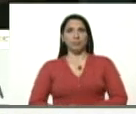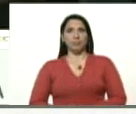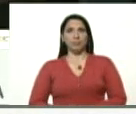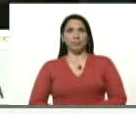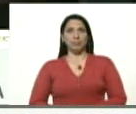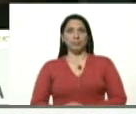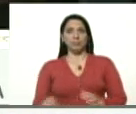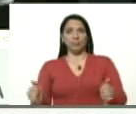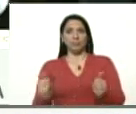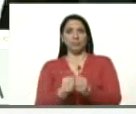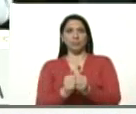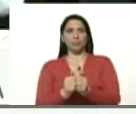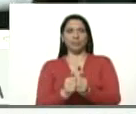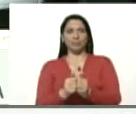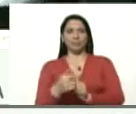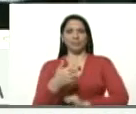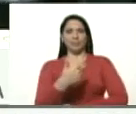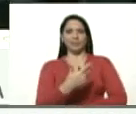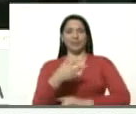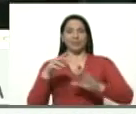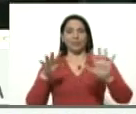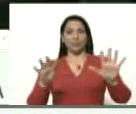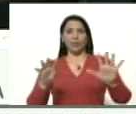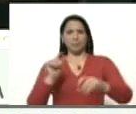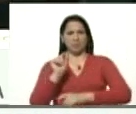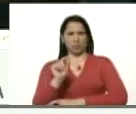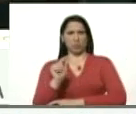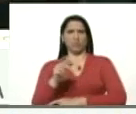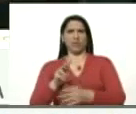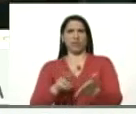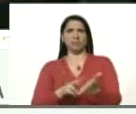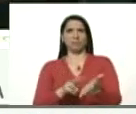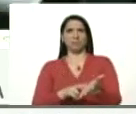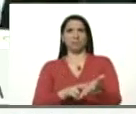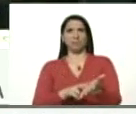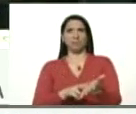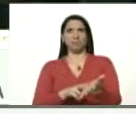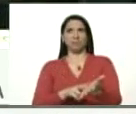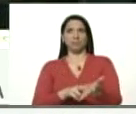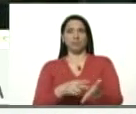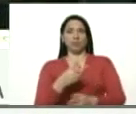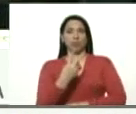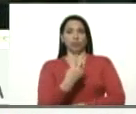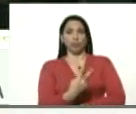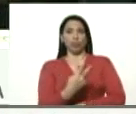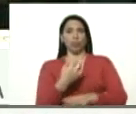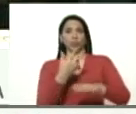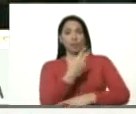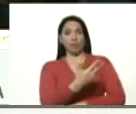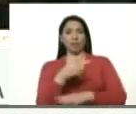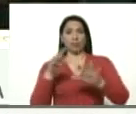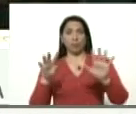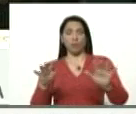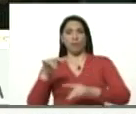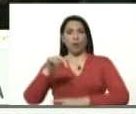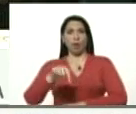Con 39 minutos, ¿verdad? Sí, señor. 2:39.